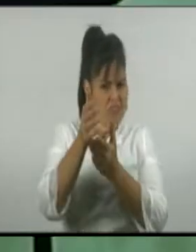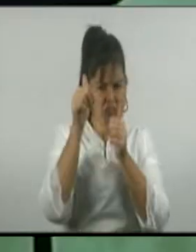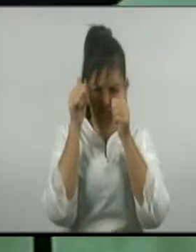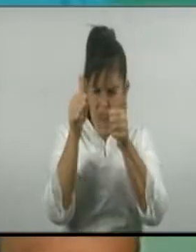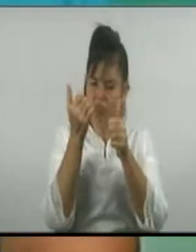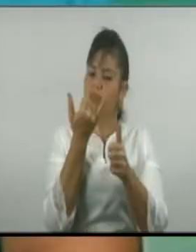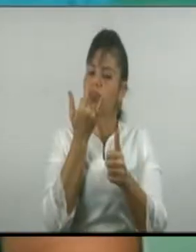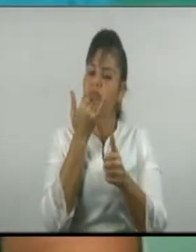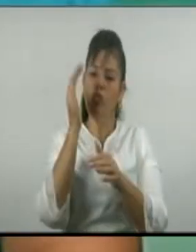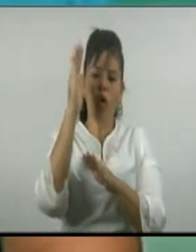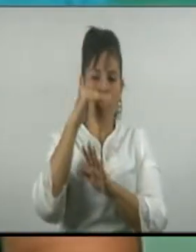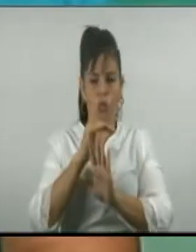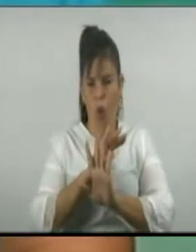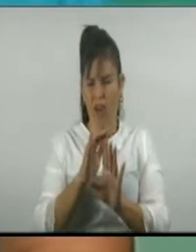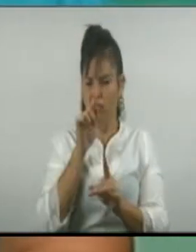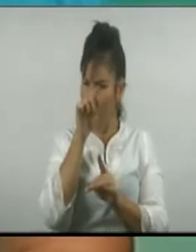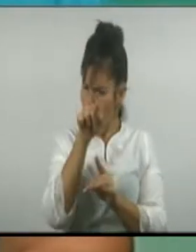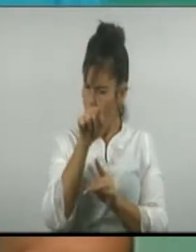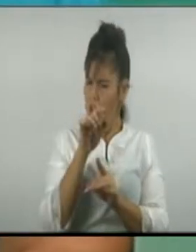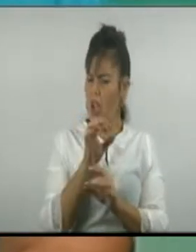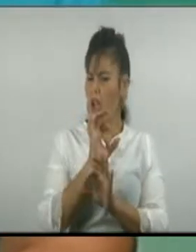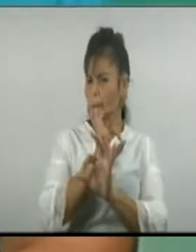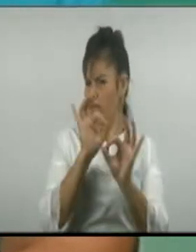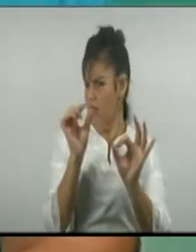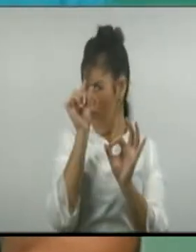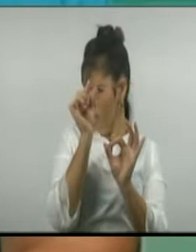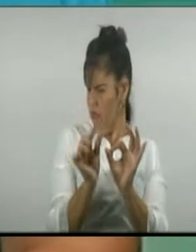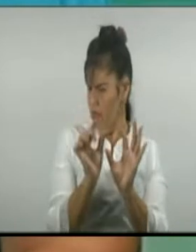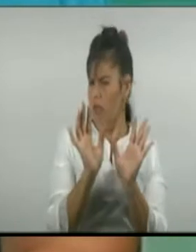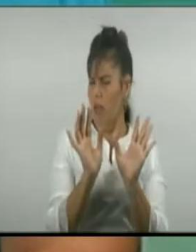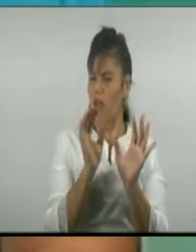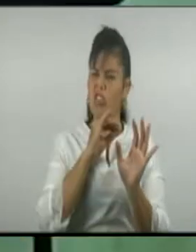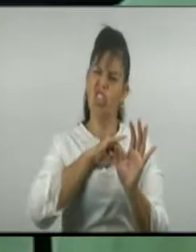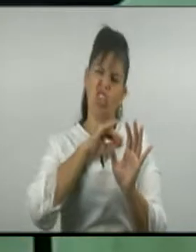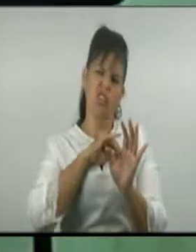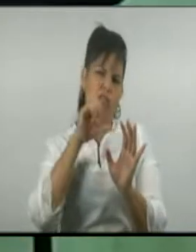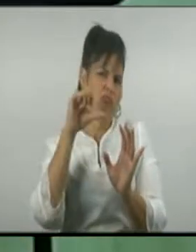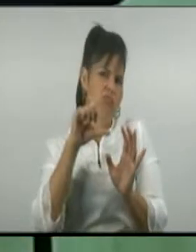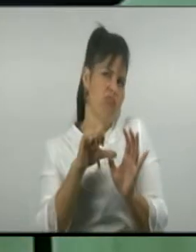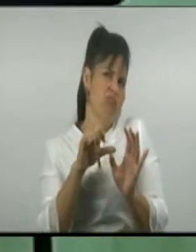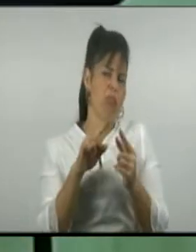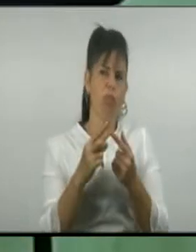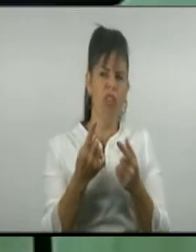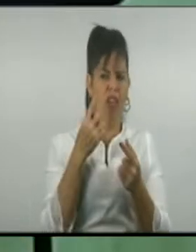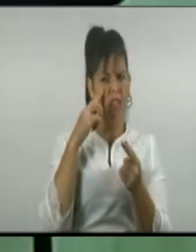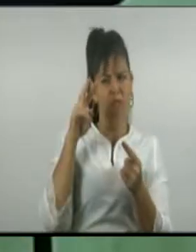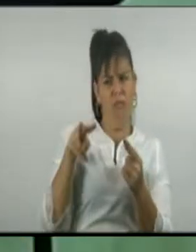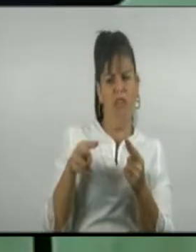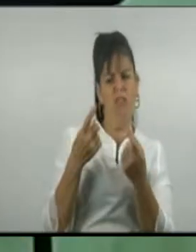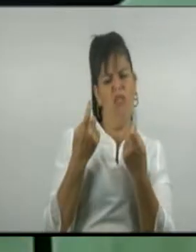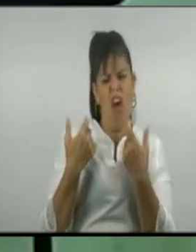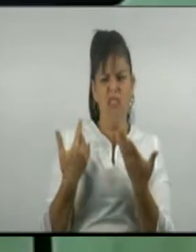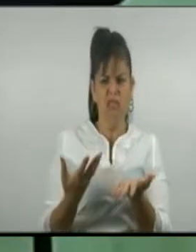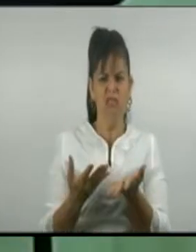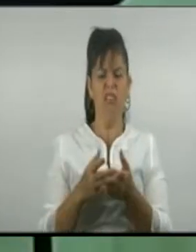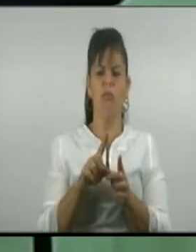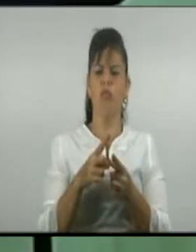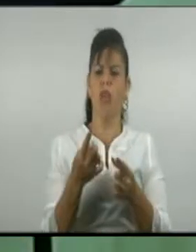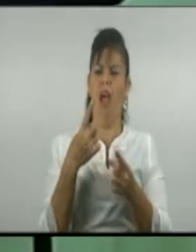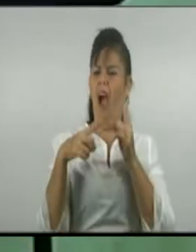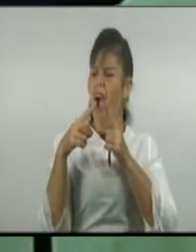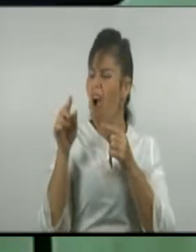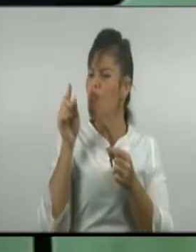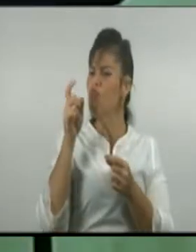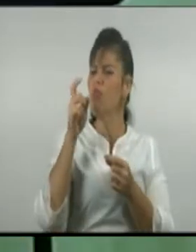ustedes como especialistas sienten satisfacción de como las mujeres cuando tienen un bebé realmente ofrecen brindan